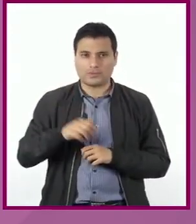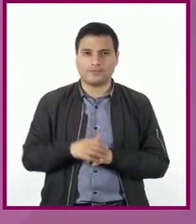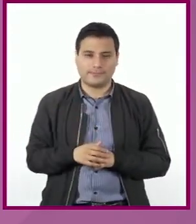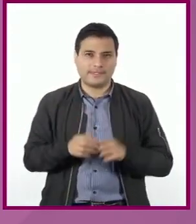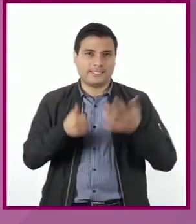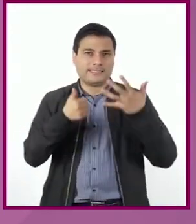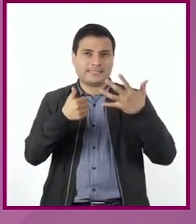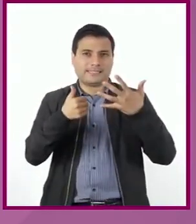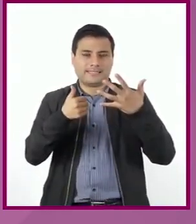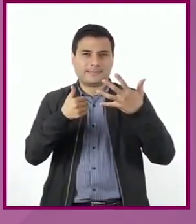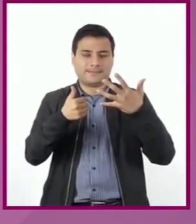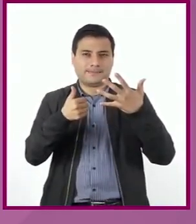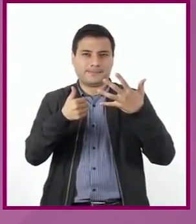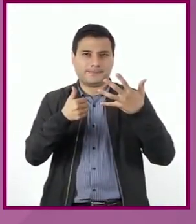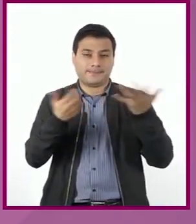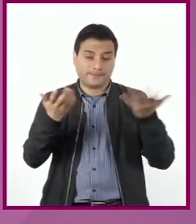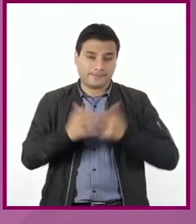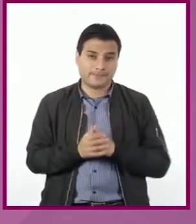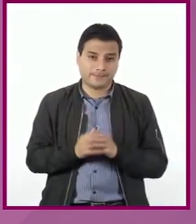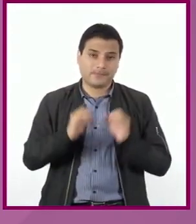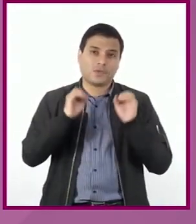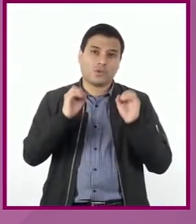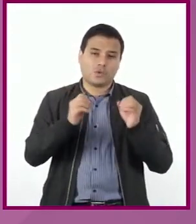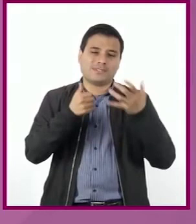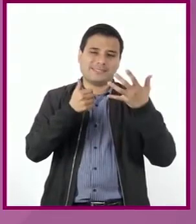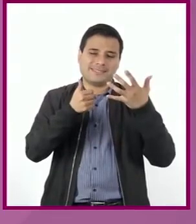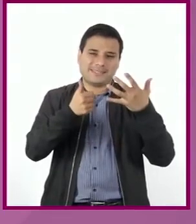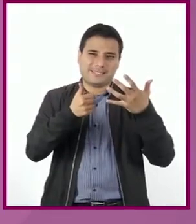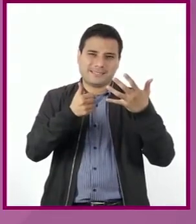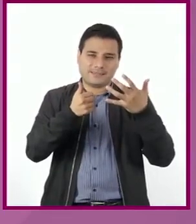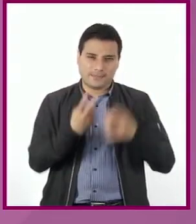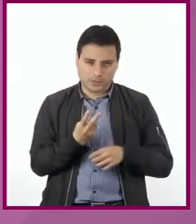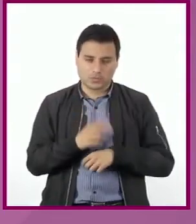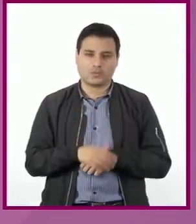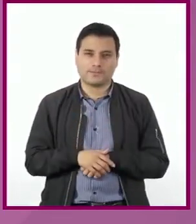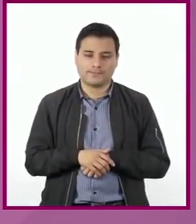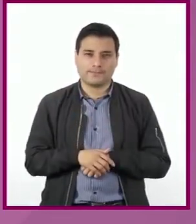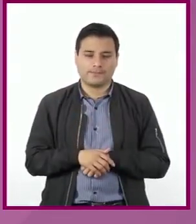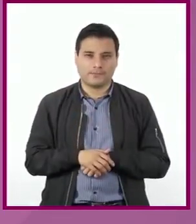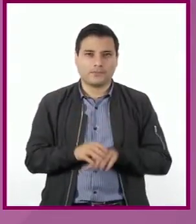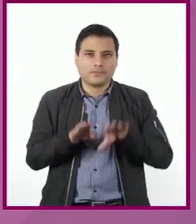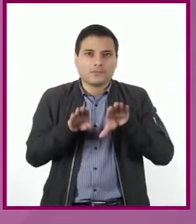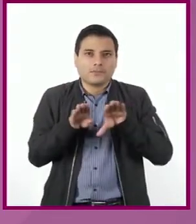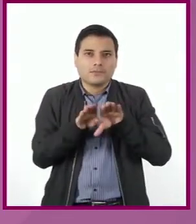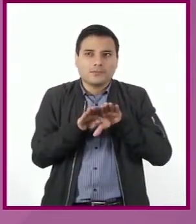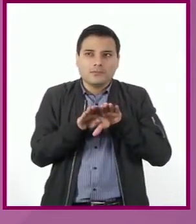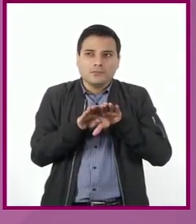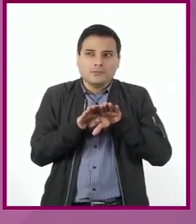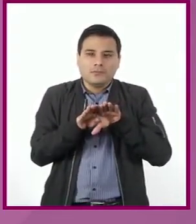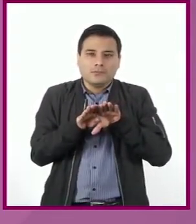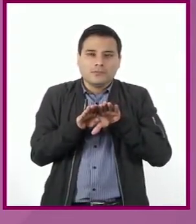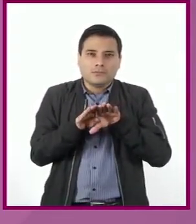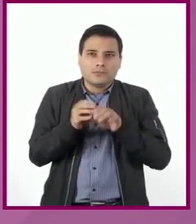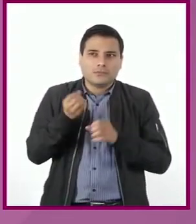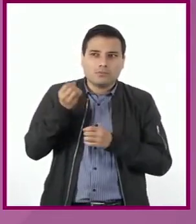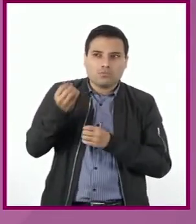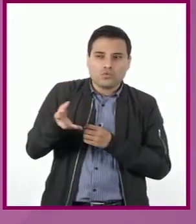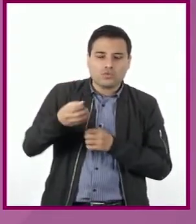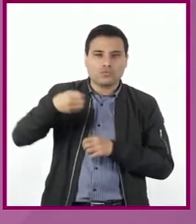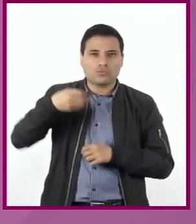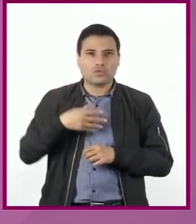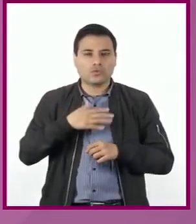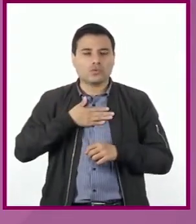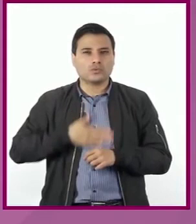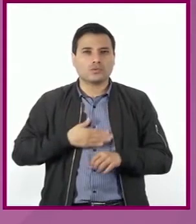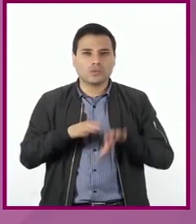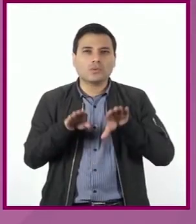6 trozos de piña o bien 6 medios. Ahora, la manera de repartir equitativamente esos 6 medios entre